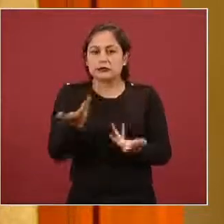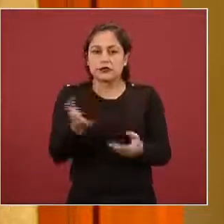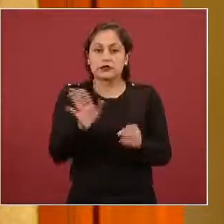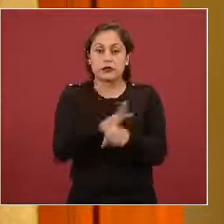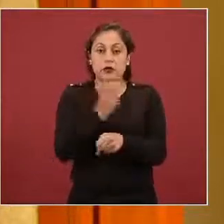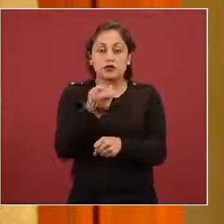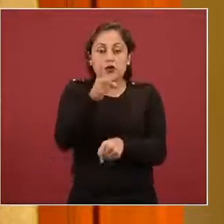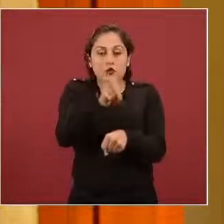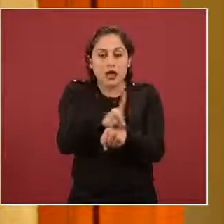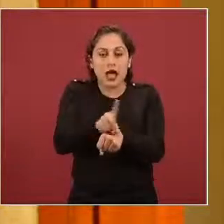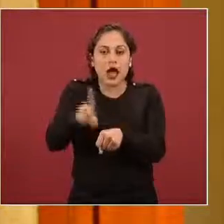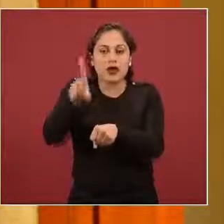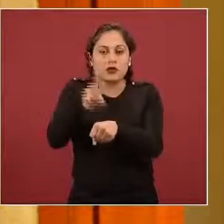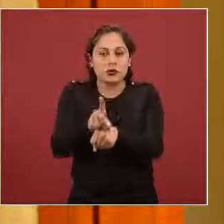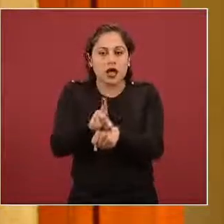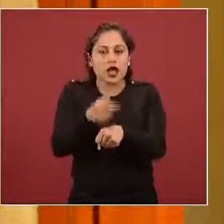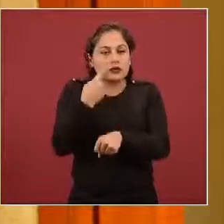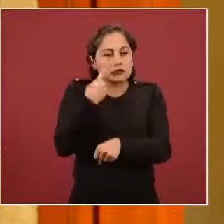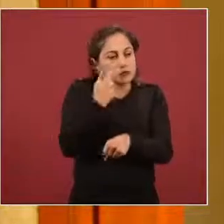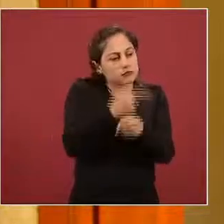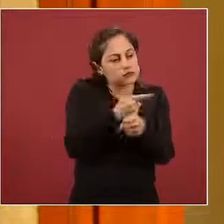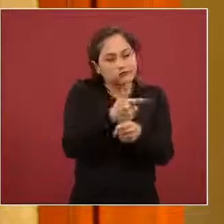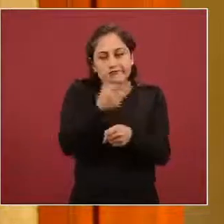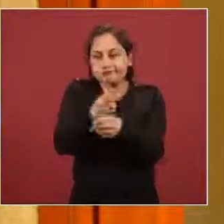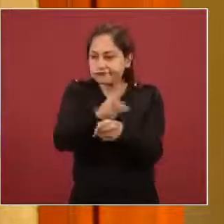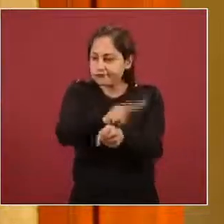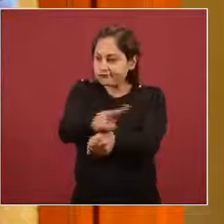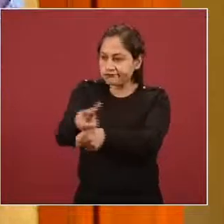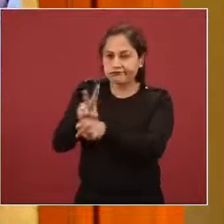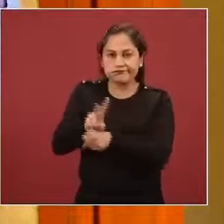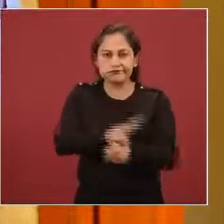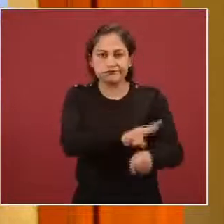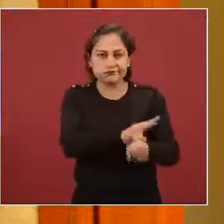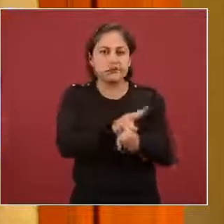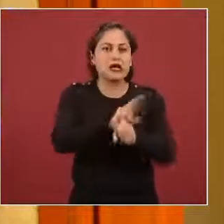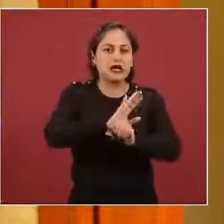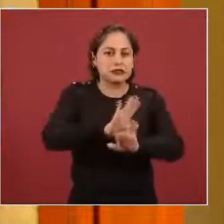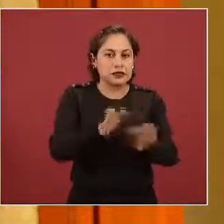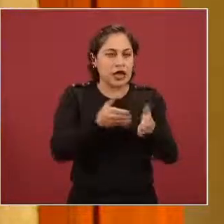epidémica y vamos identificando en qué momento se puede